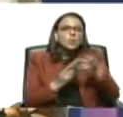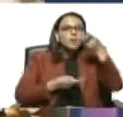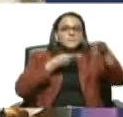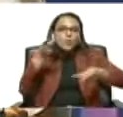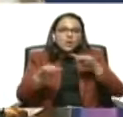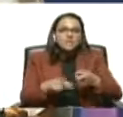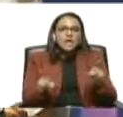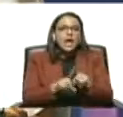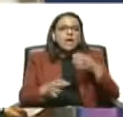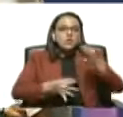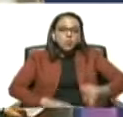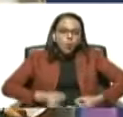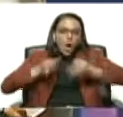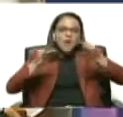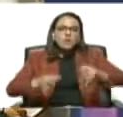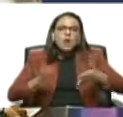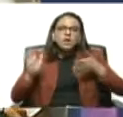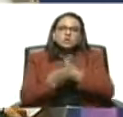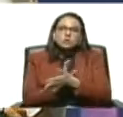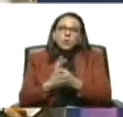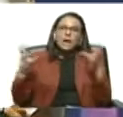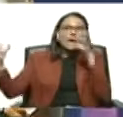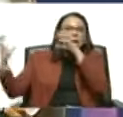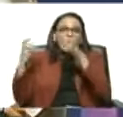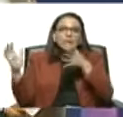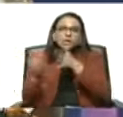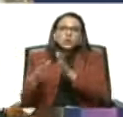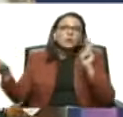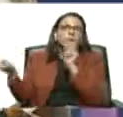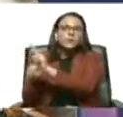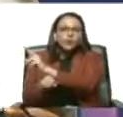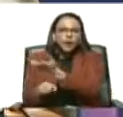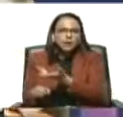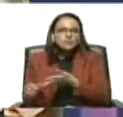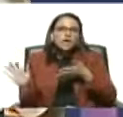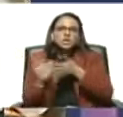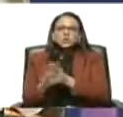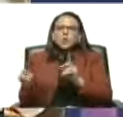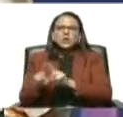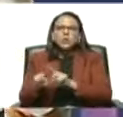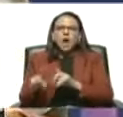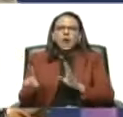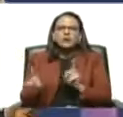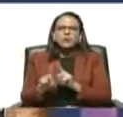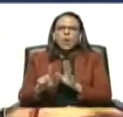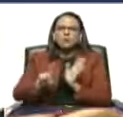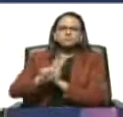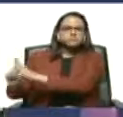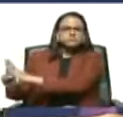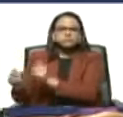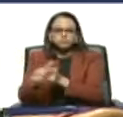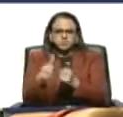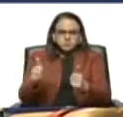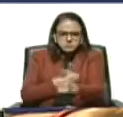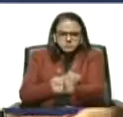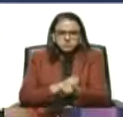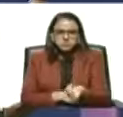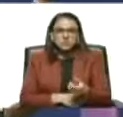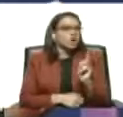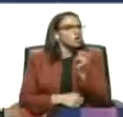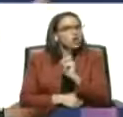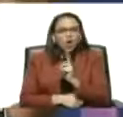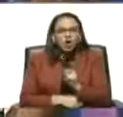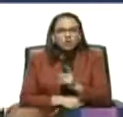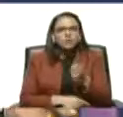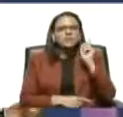políticas guerreristas, que son víctimas de políticas de exclusión económica, social, también lo reclaman. Es